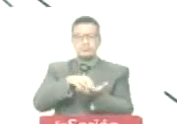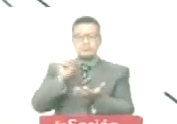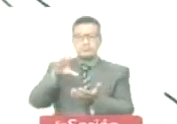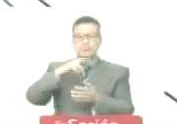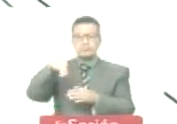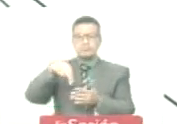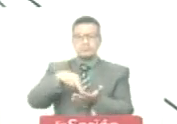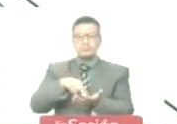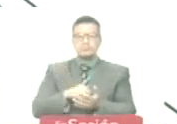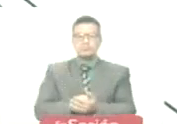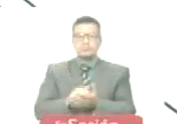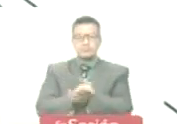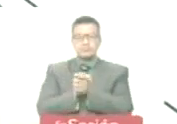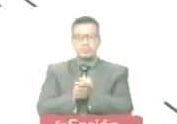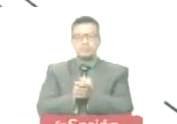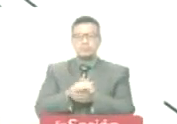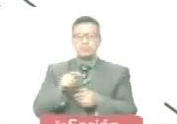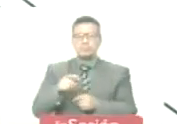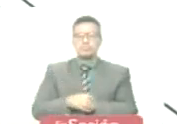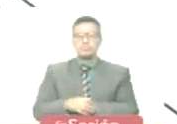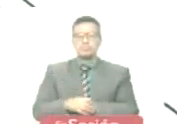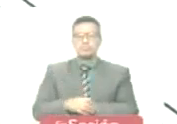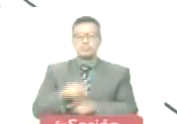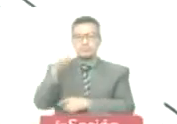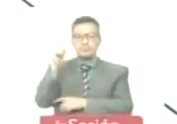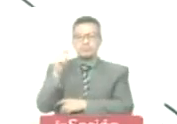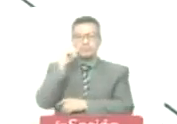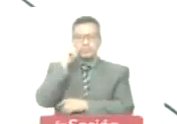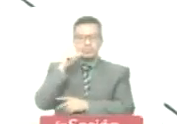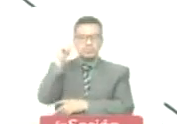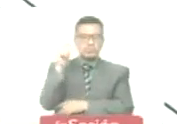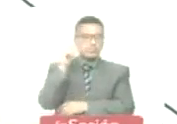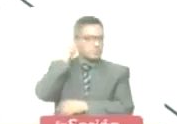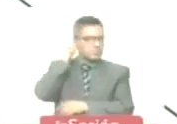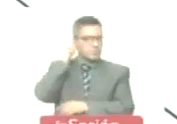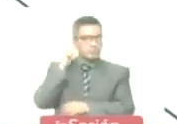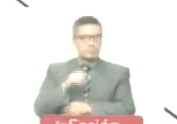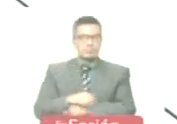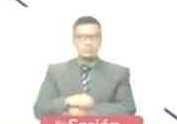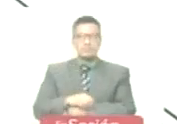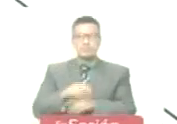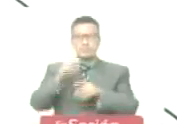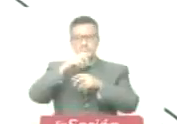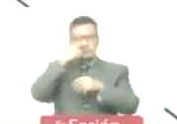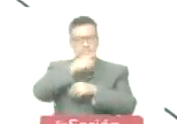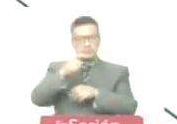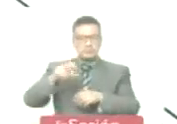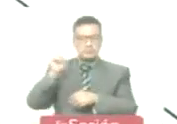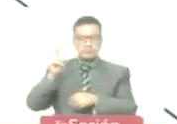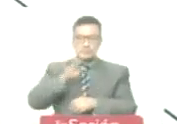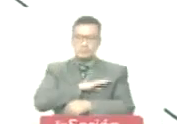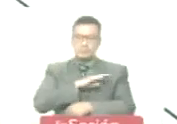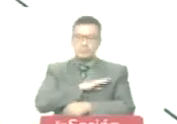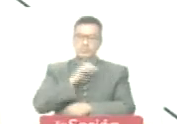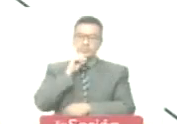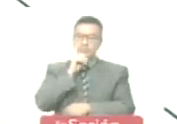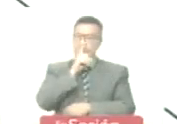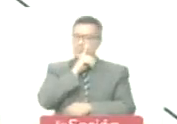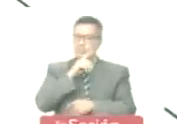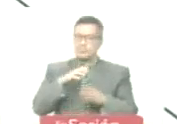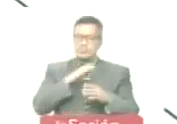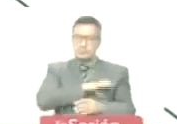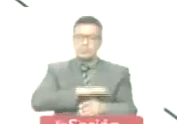Nacional, colegas, diputadas y diputados, pueblo de Venezuela. Bueno, a mí me corresponde, en nombre de